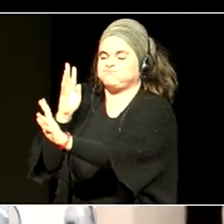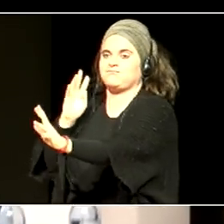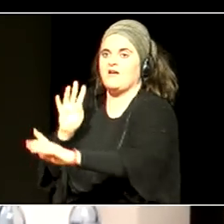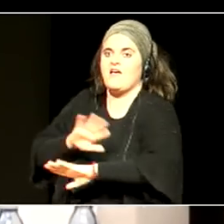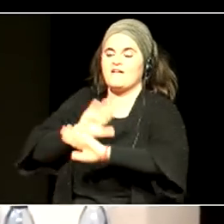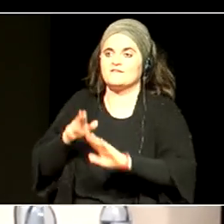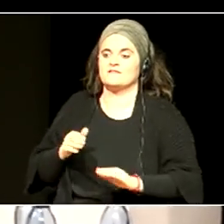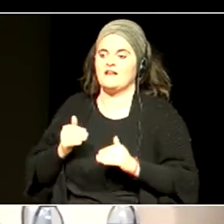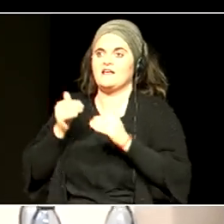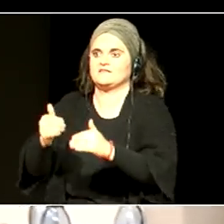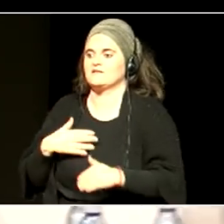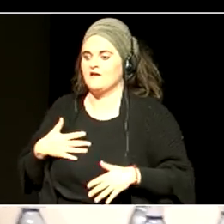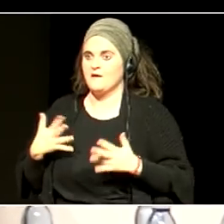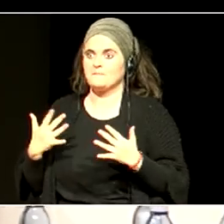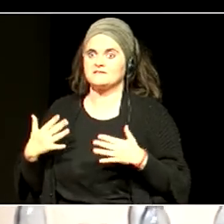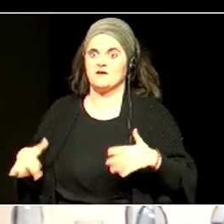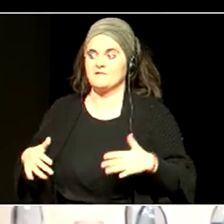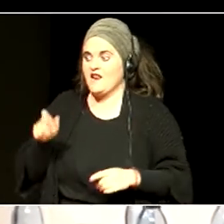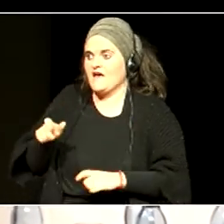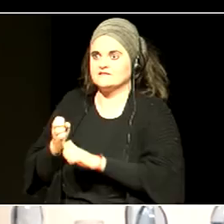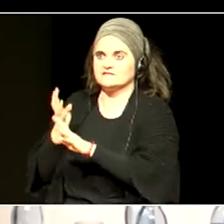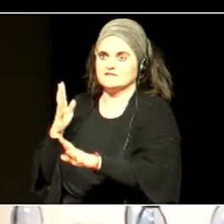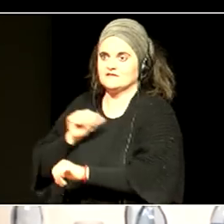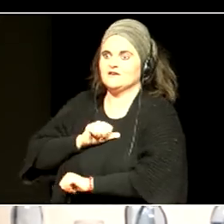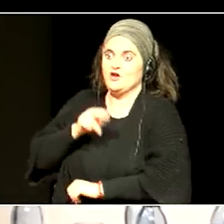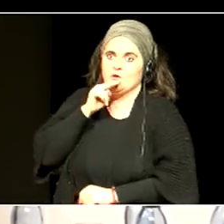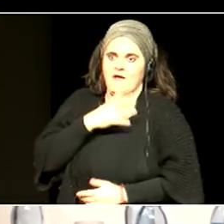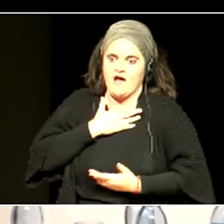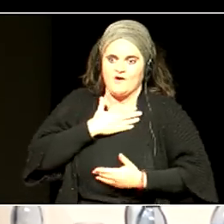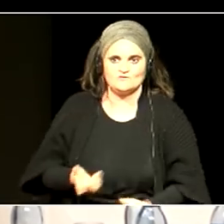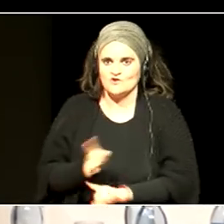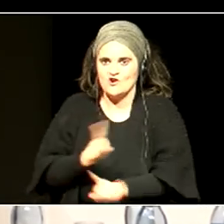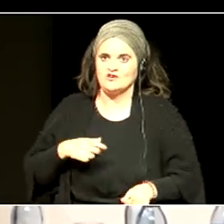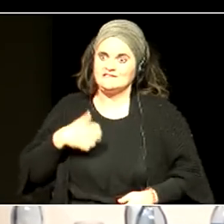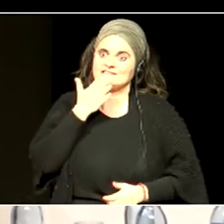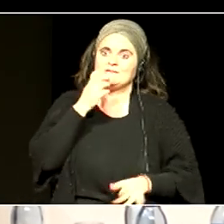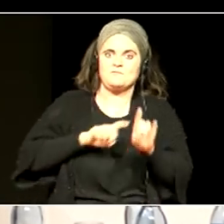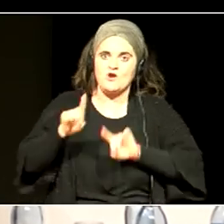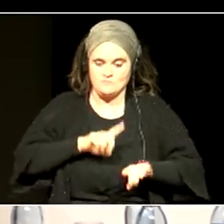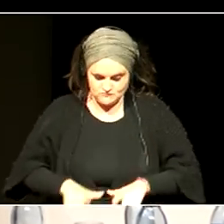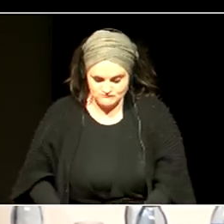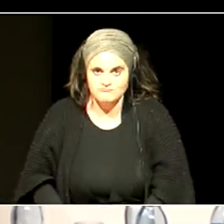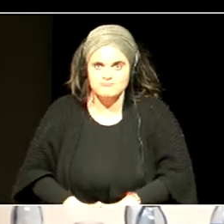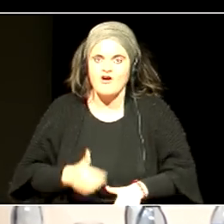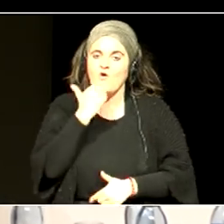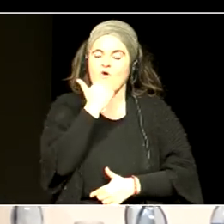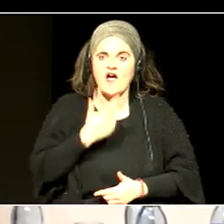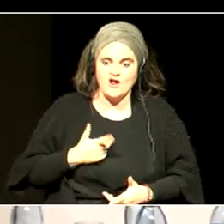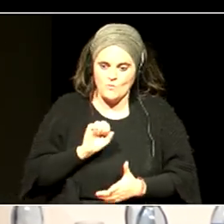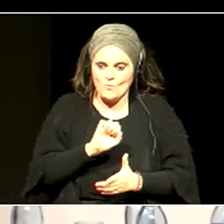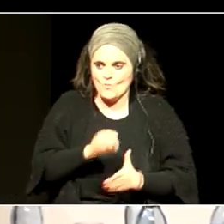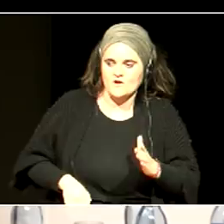el das prisa porque saate es hombre Gen sidago no me ha a gusto y ya si tienes problemas suelos pélvicos y así no no vacías